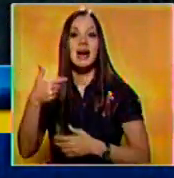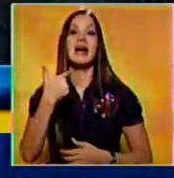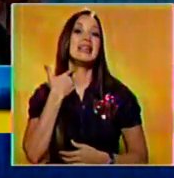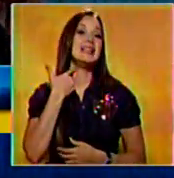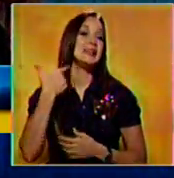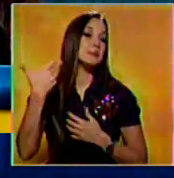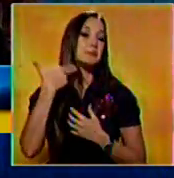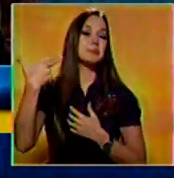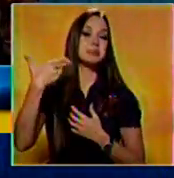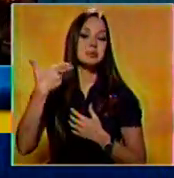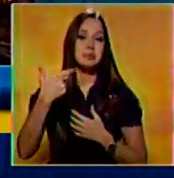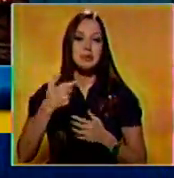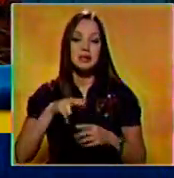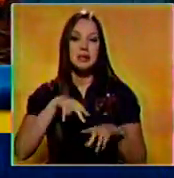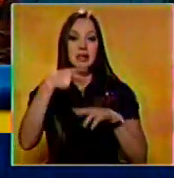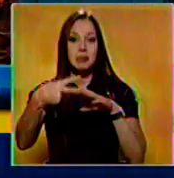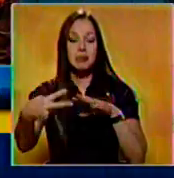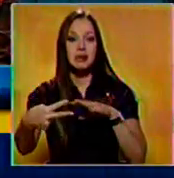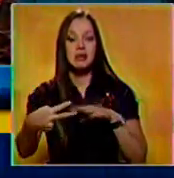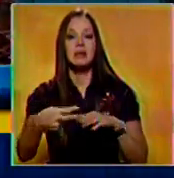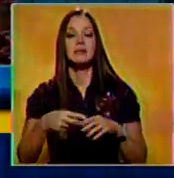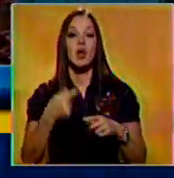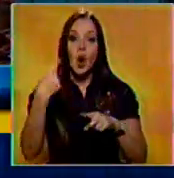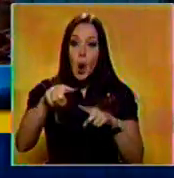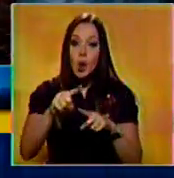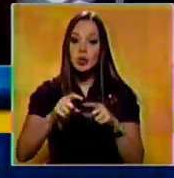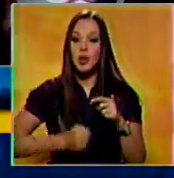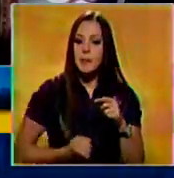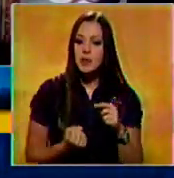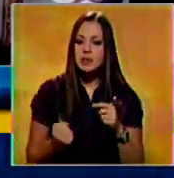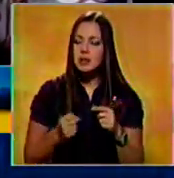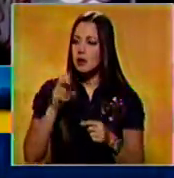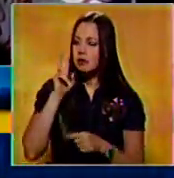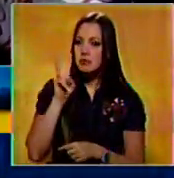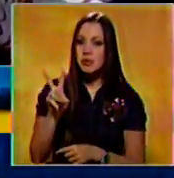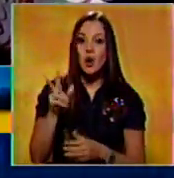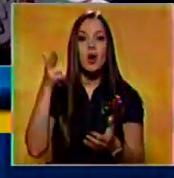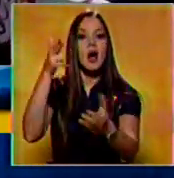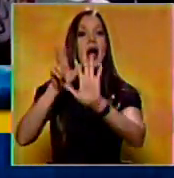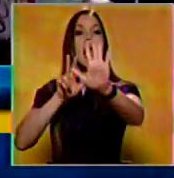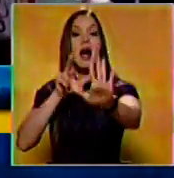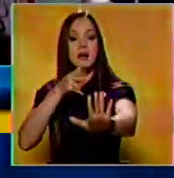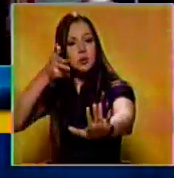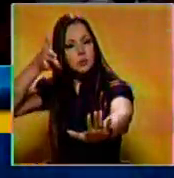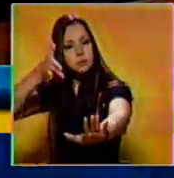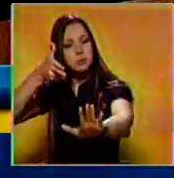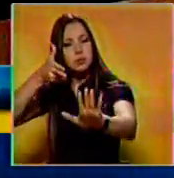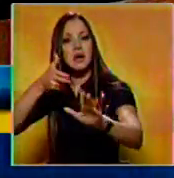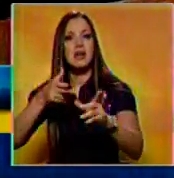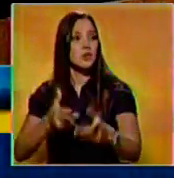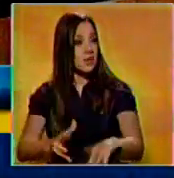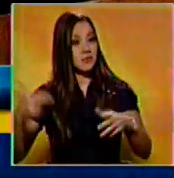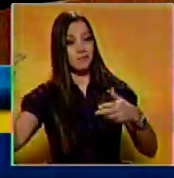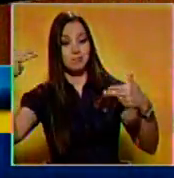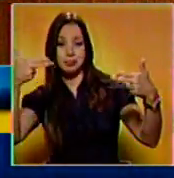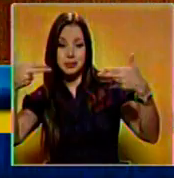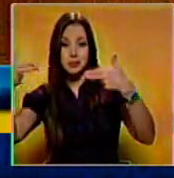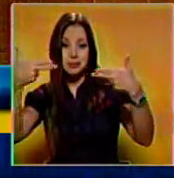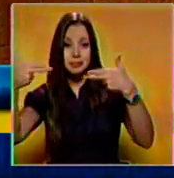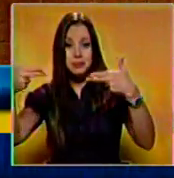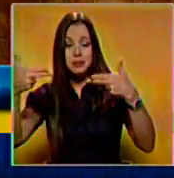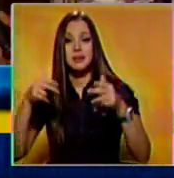cuello. Tras lo ocurrido, otro uniformado que se encontraba en la zona le dio la voz de alto y estos abrieron fuego generándose